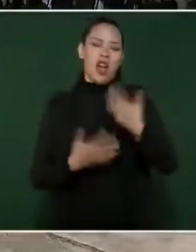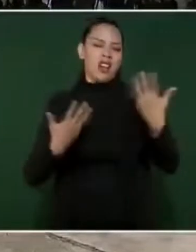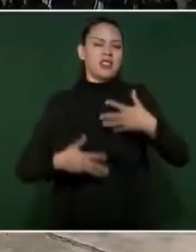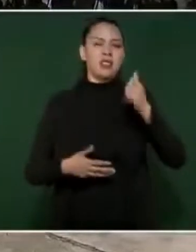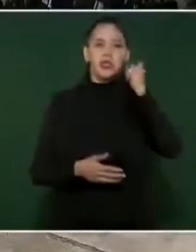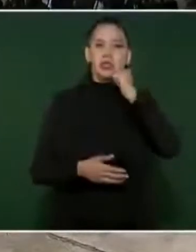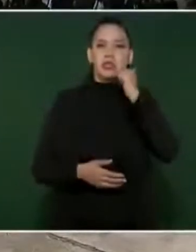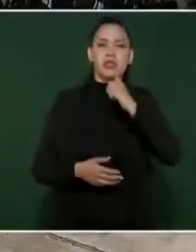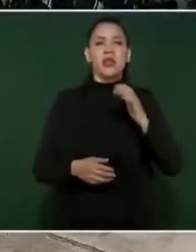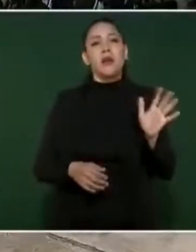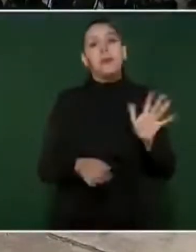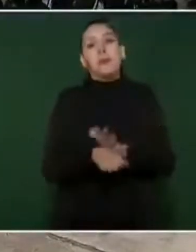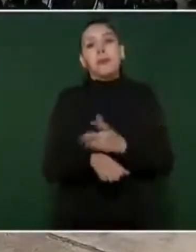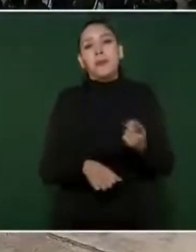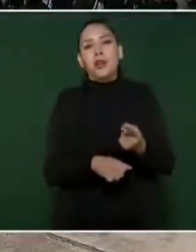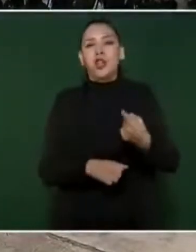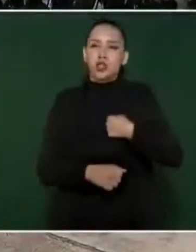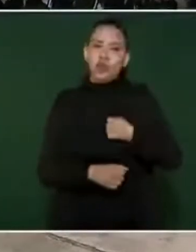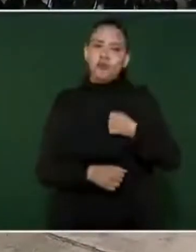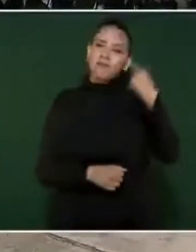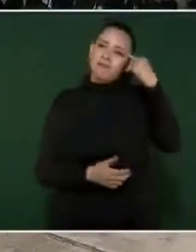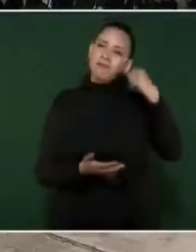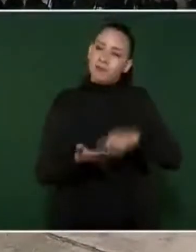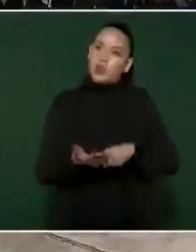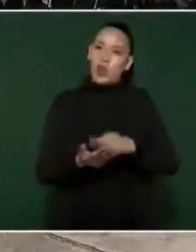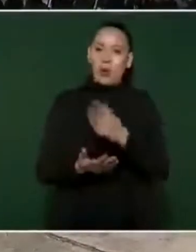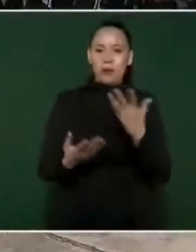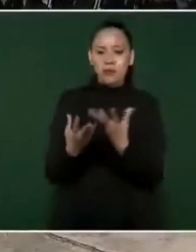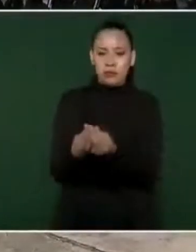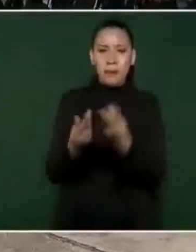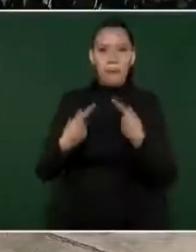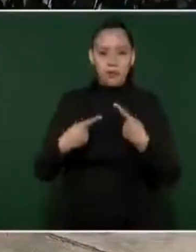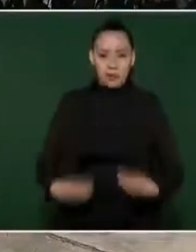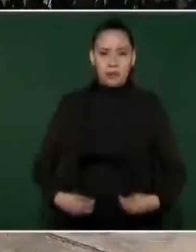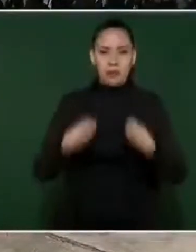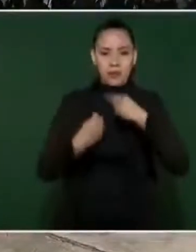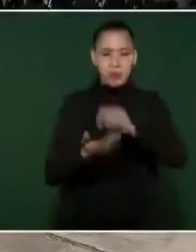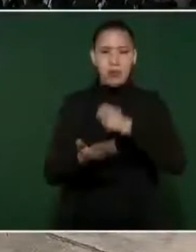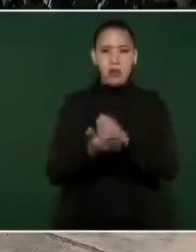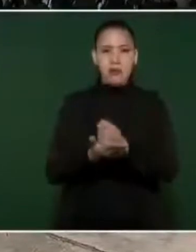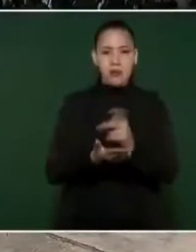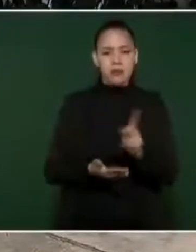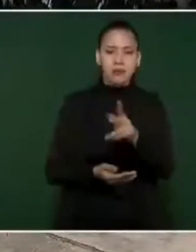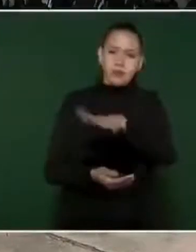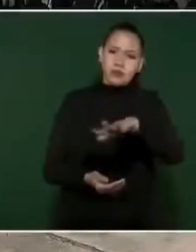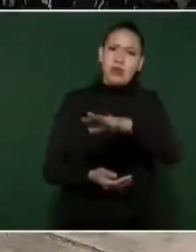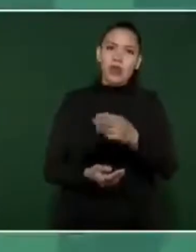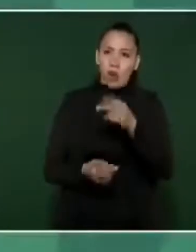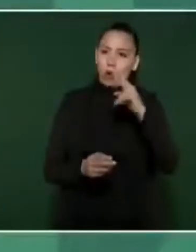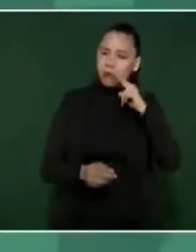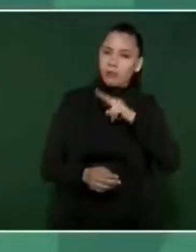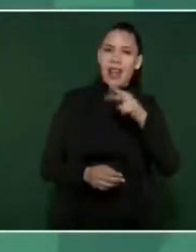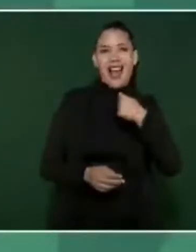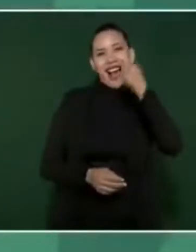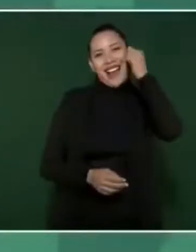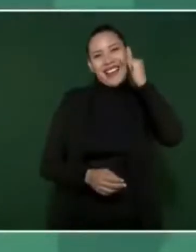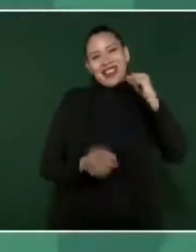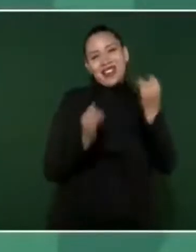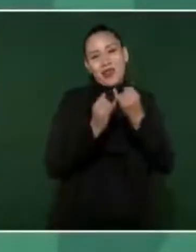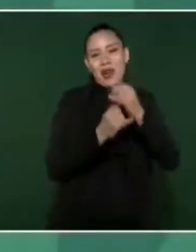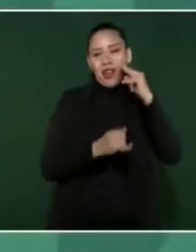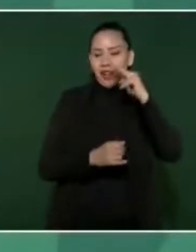porque creo en el pueblo. Aquí se demostró, lo dije ayer, lo he estado